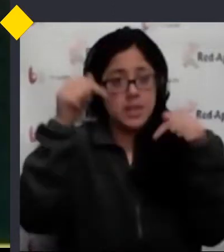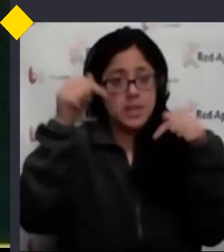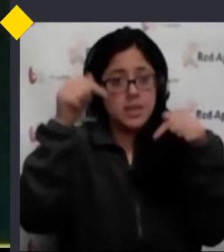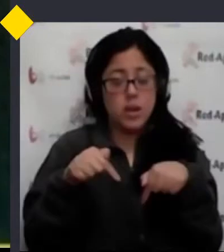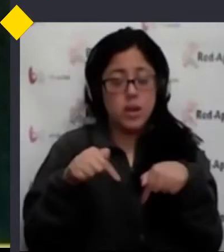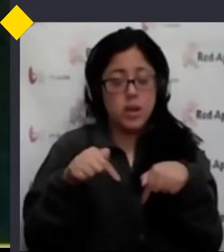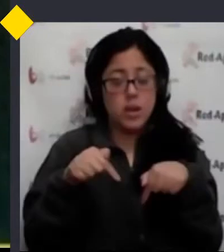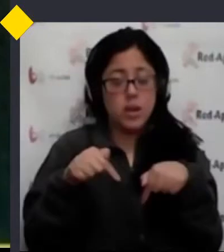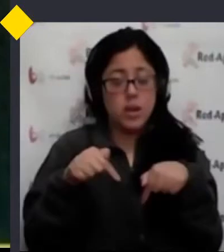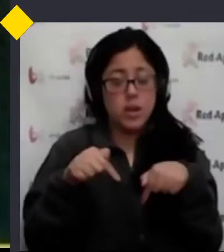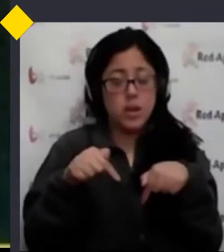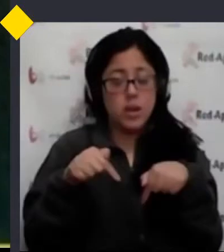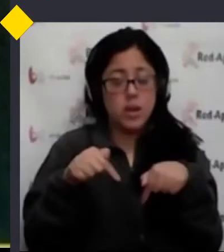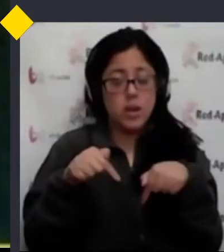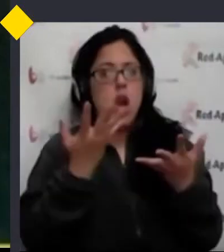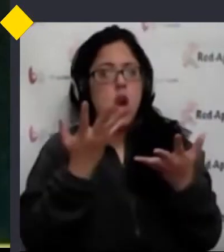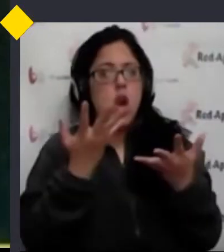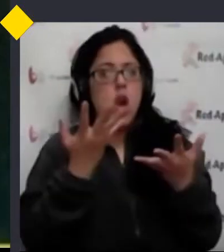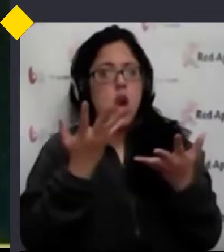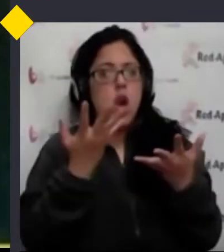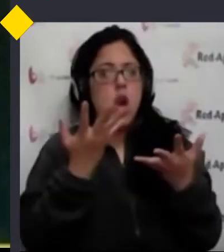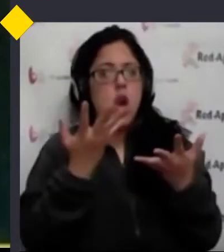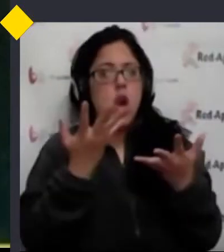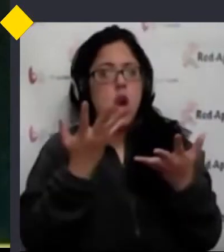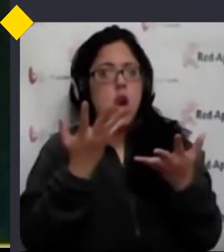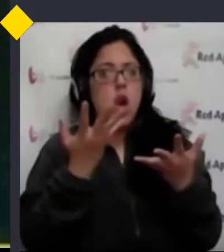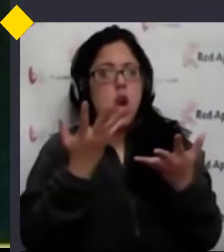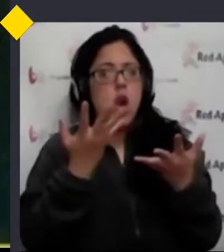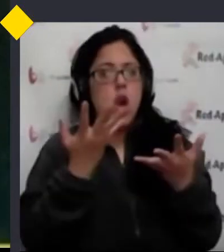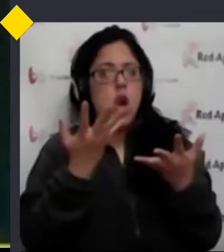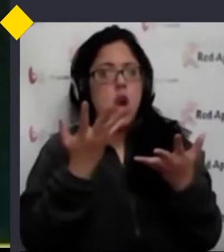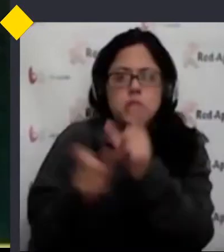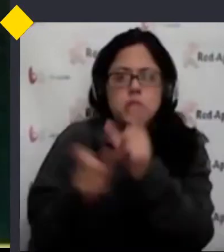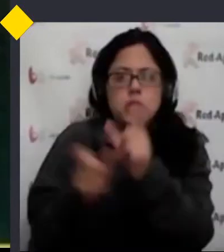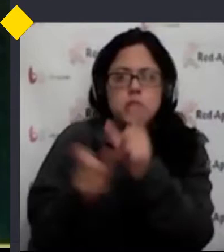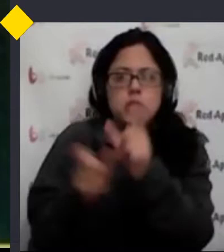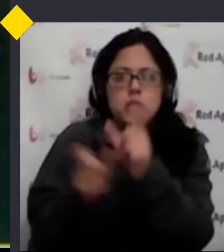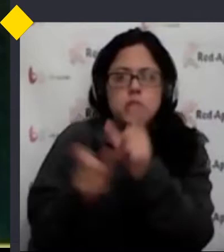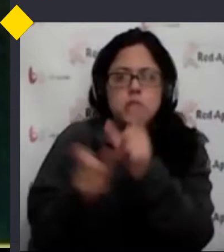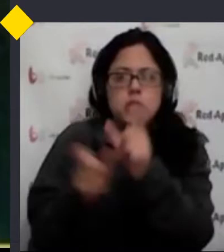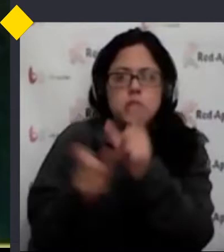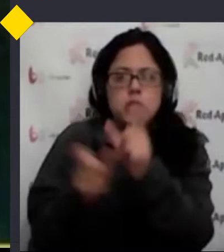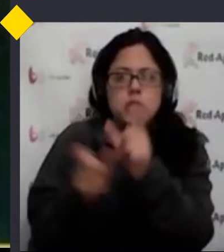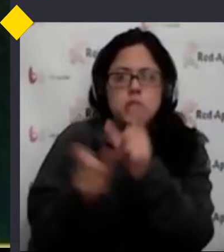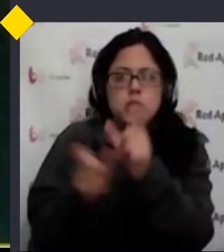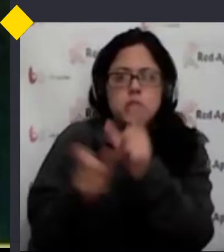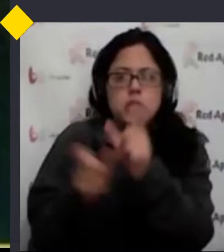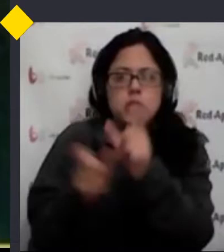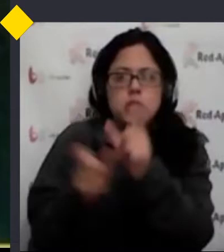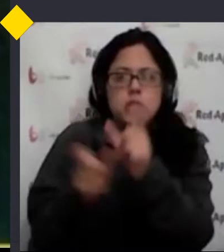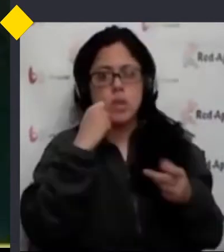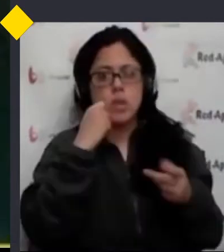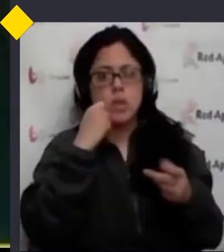cómo reconstruimos la sociedad, cómo reconstruimos la economía, tiene que tener esta mirada de inclusión, esta mirada de